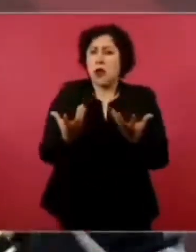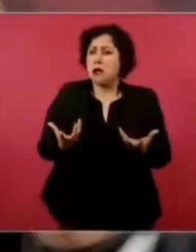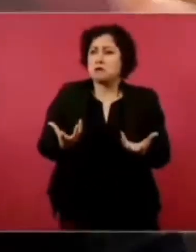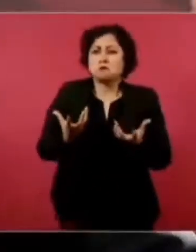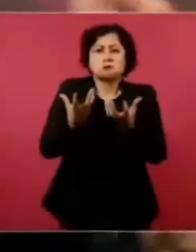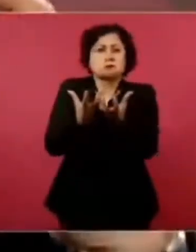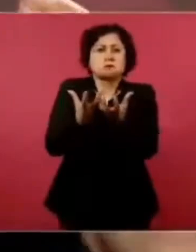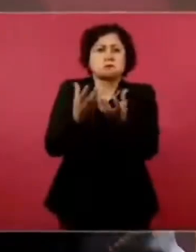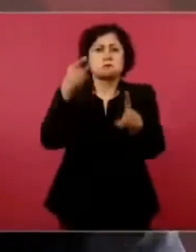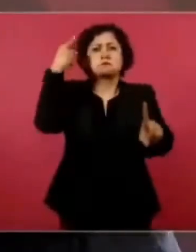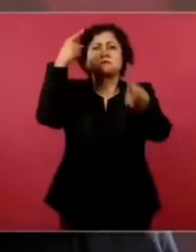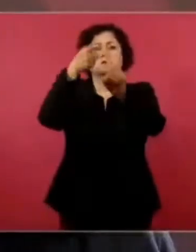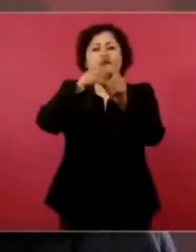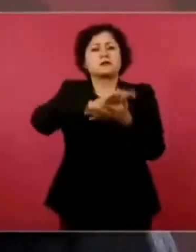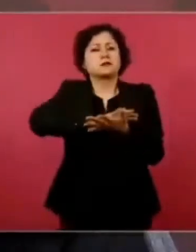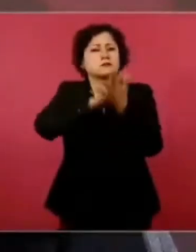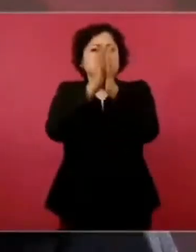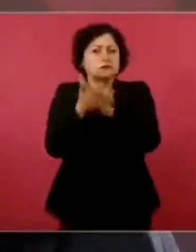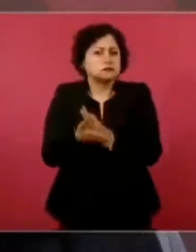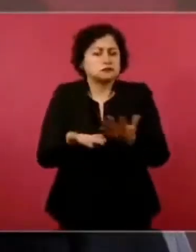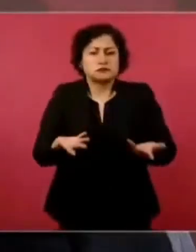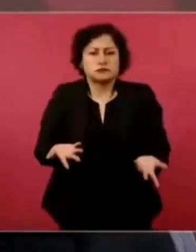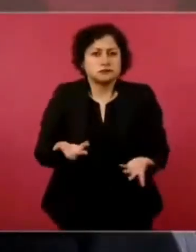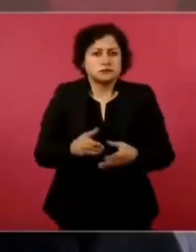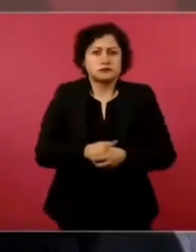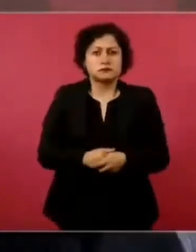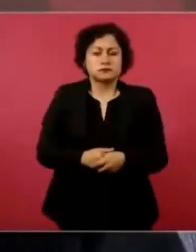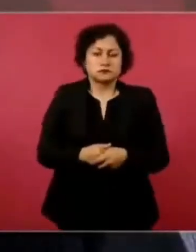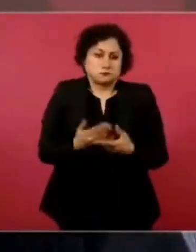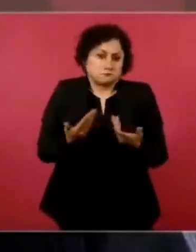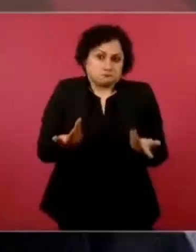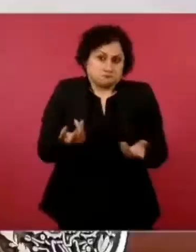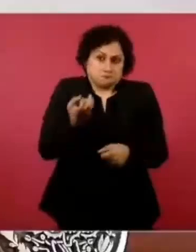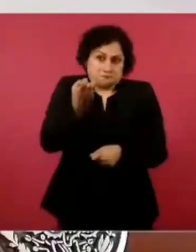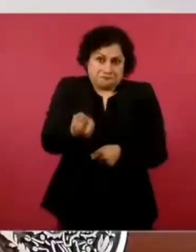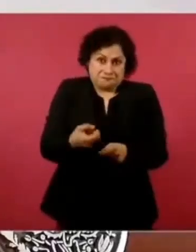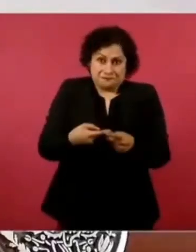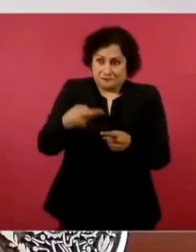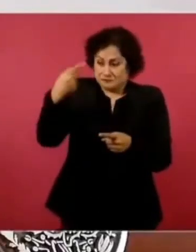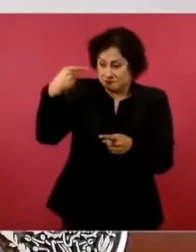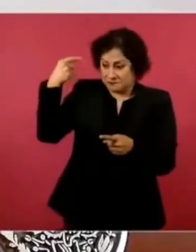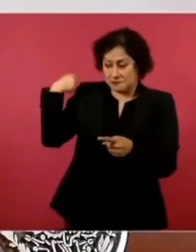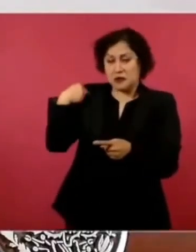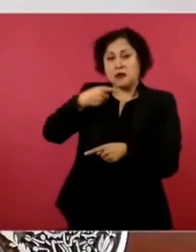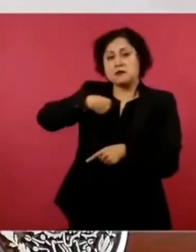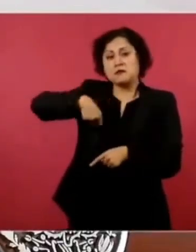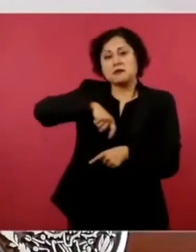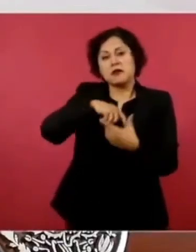Eso es lo que hemos venido aclarando